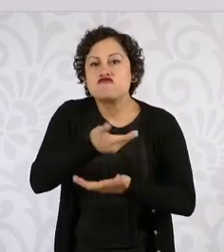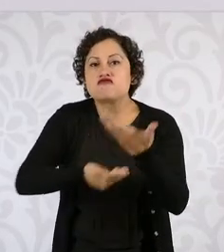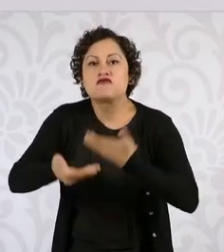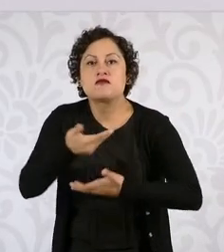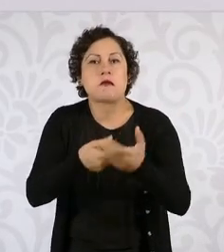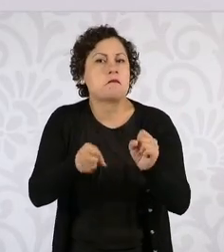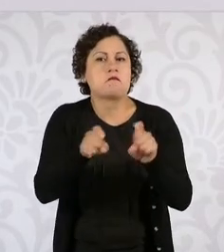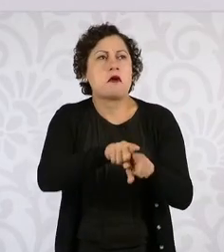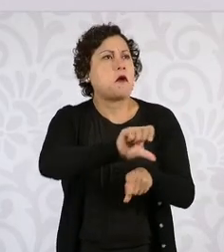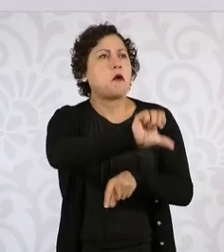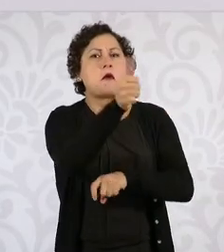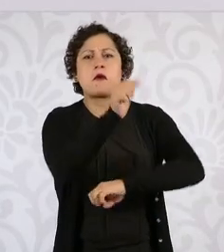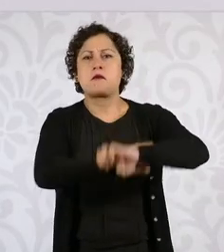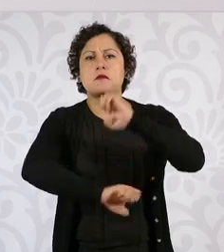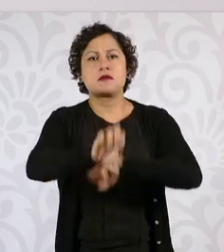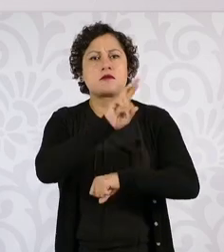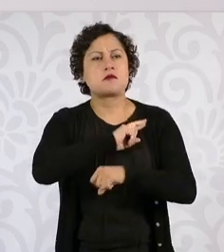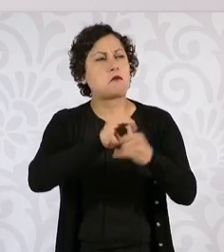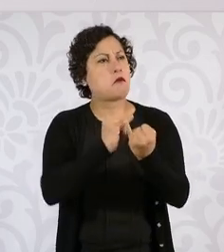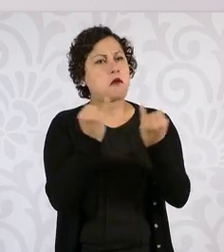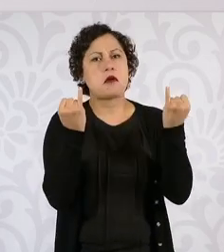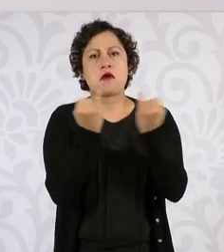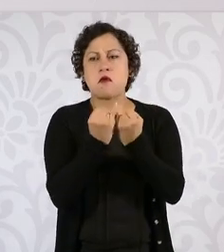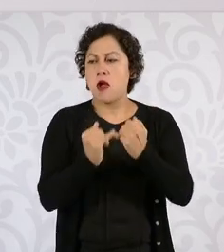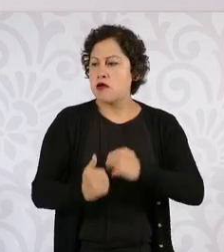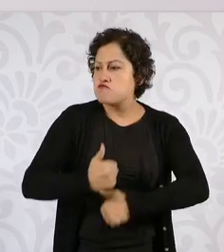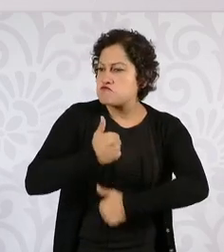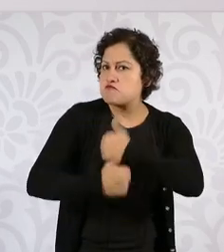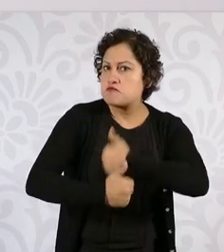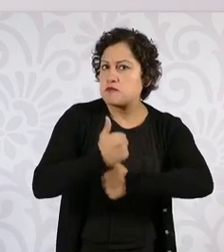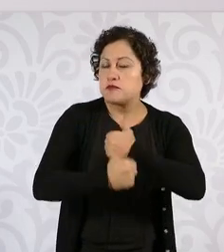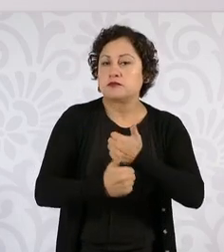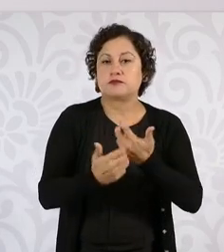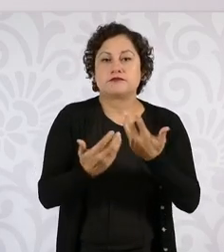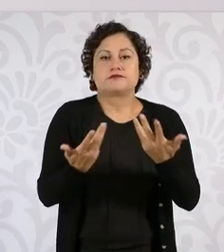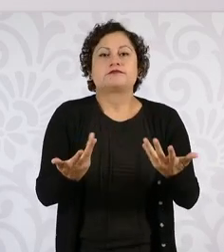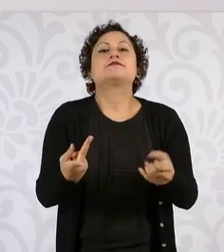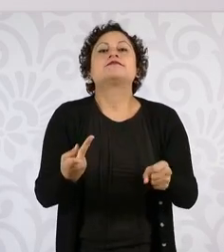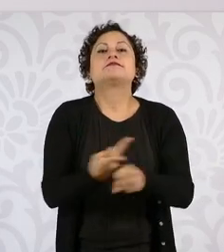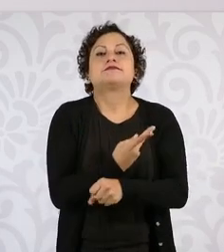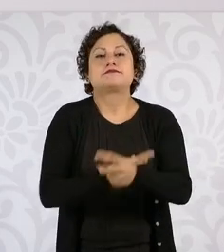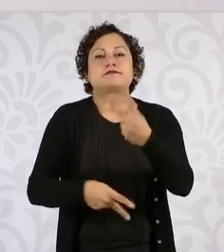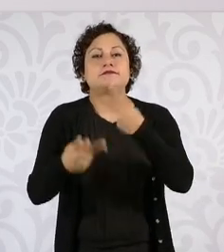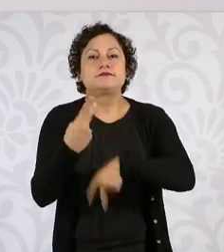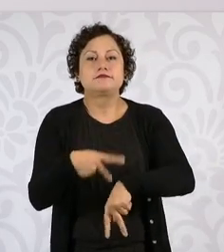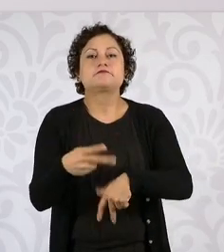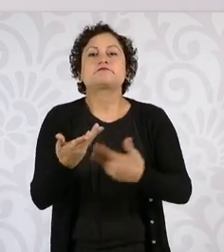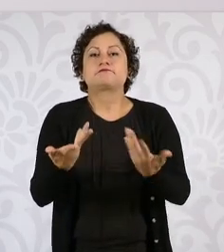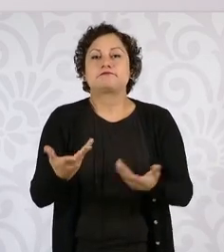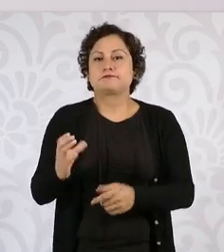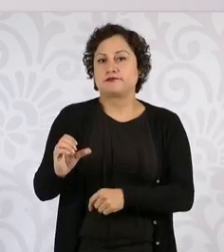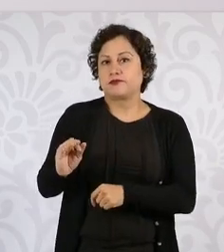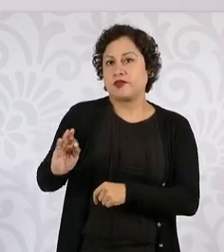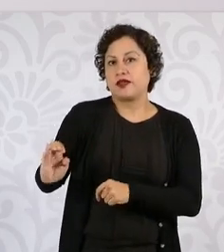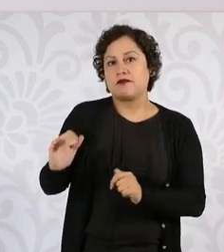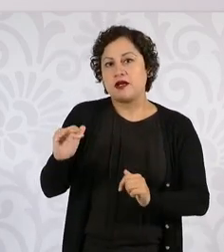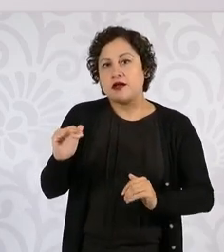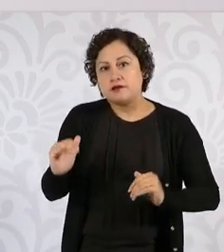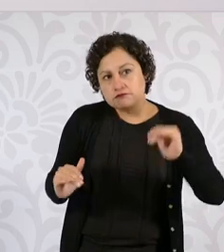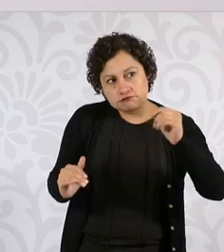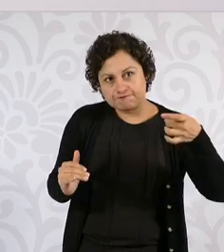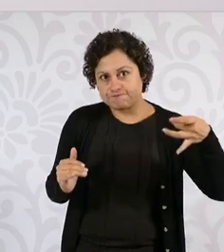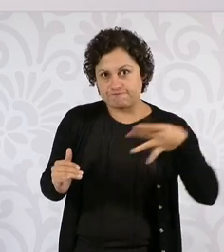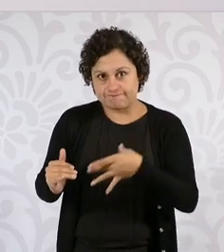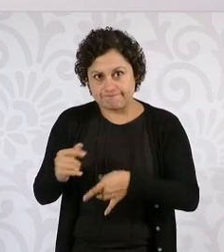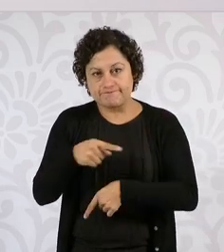privada. ¿Esto qué hace? Pues que formalmente las ponen a competir. En un mercado eléctrico, pues